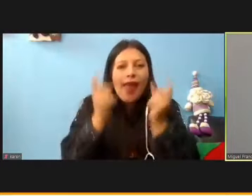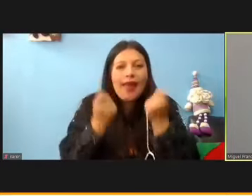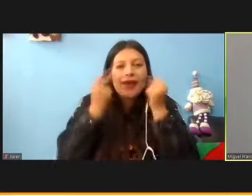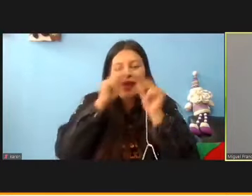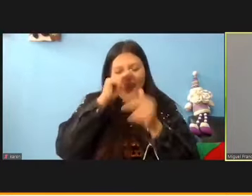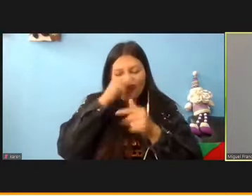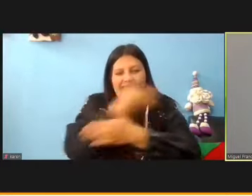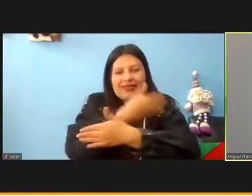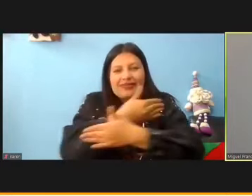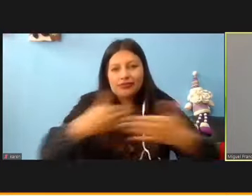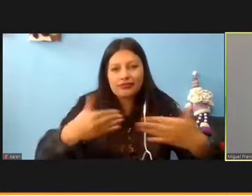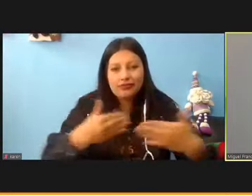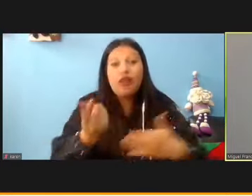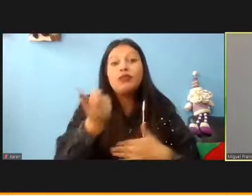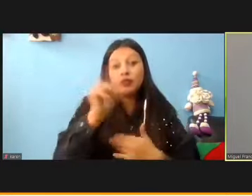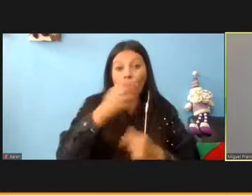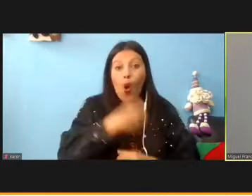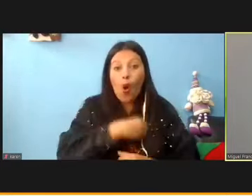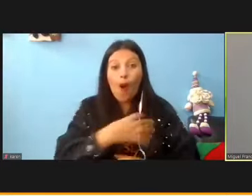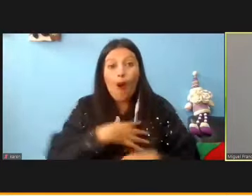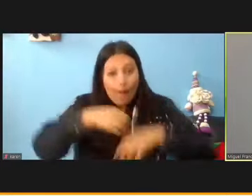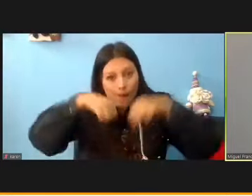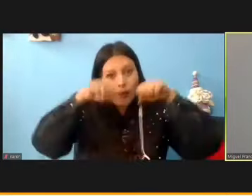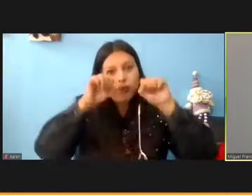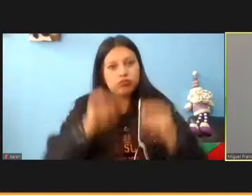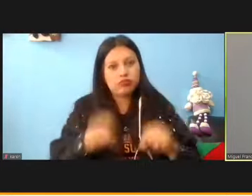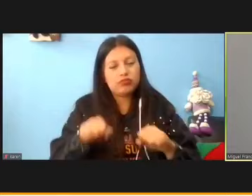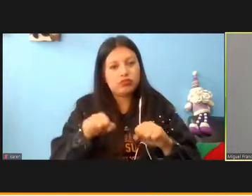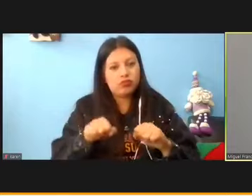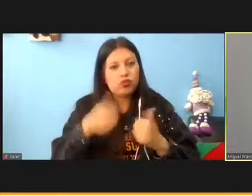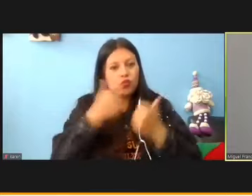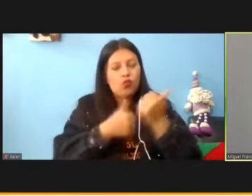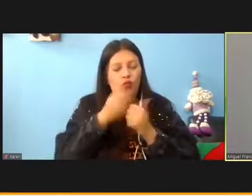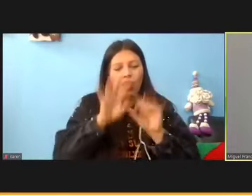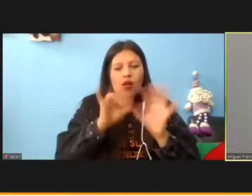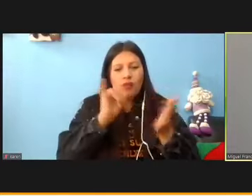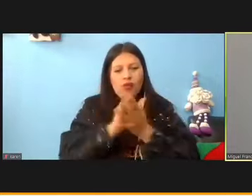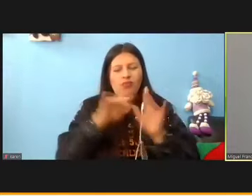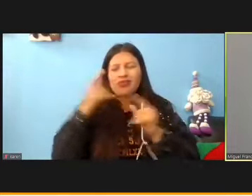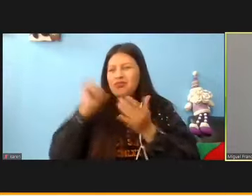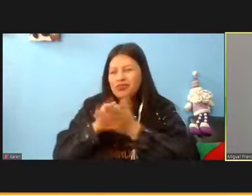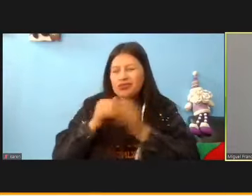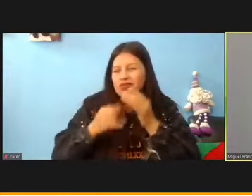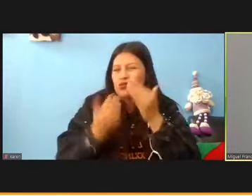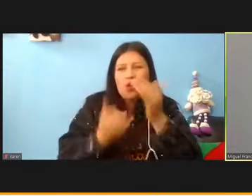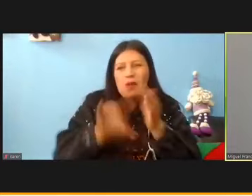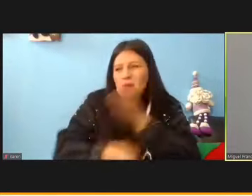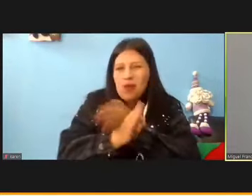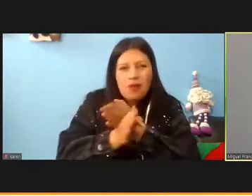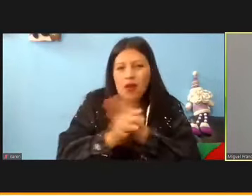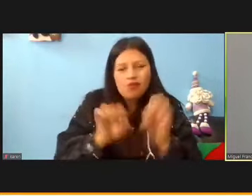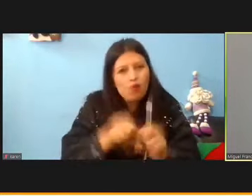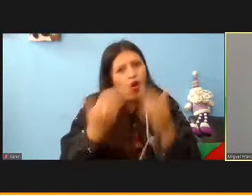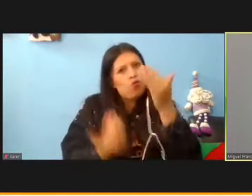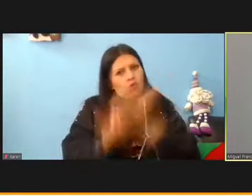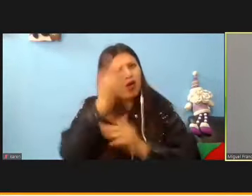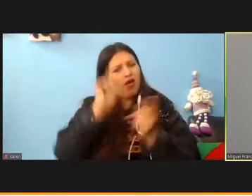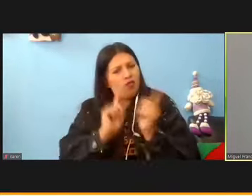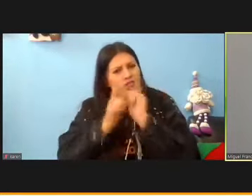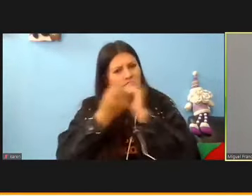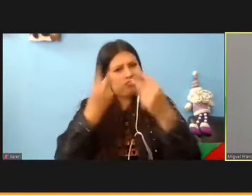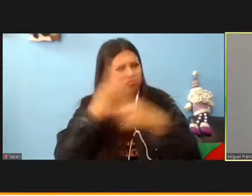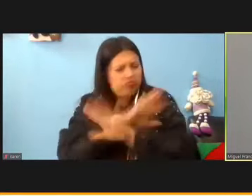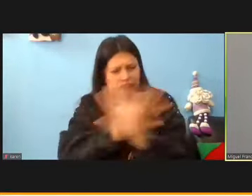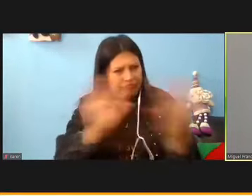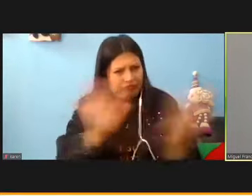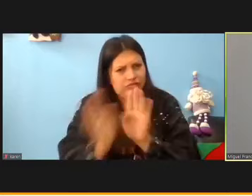niñez son también una posibilidad para romper el continuo histórico violento y se convierten en puntos de fuga que permiten construir